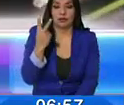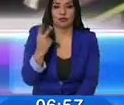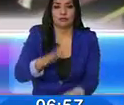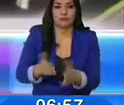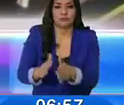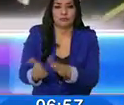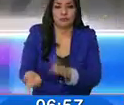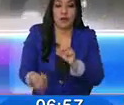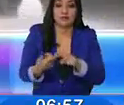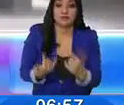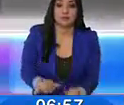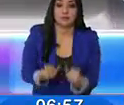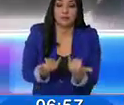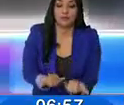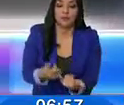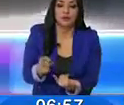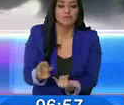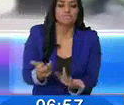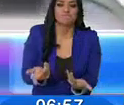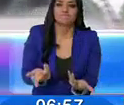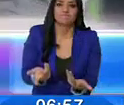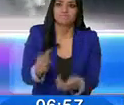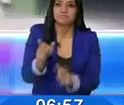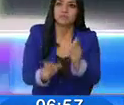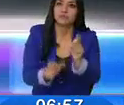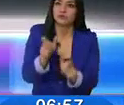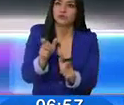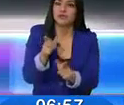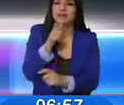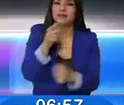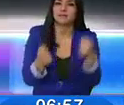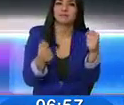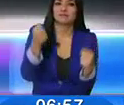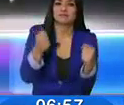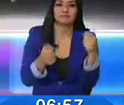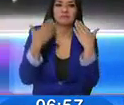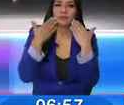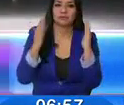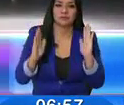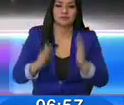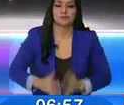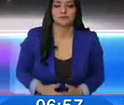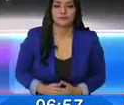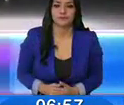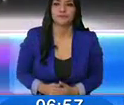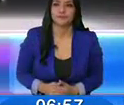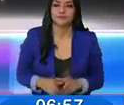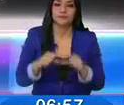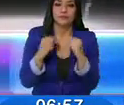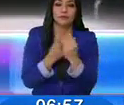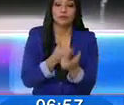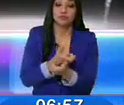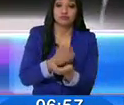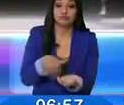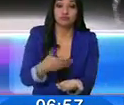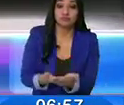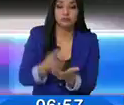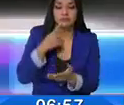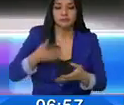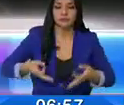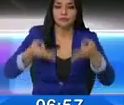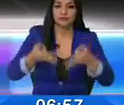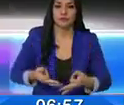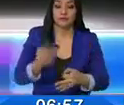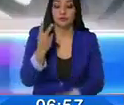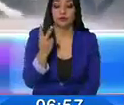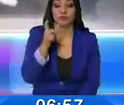se desconoce cuál de las personas iba conduciendo el vehículo. Tras la llegada del cuerpo de bomberos, se pudo comprobar que los